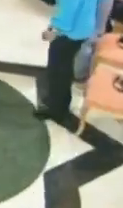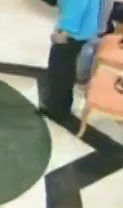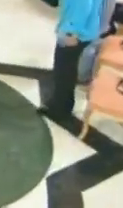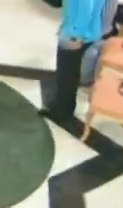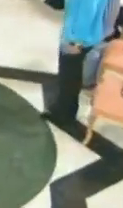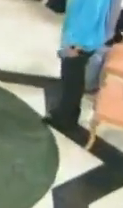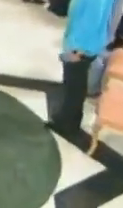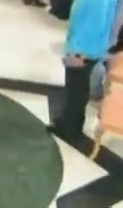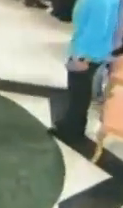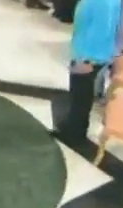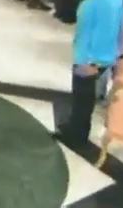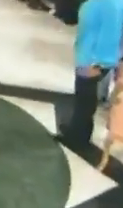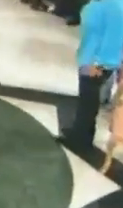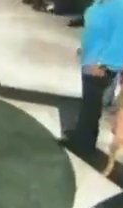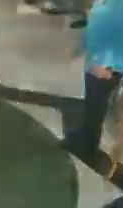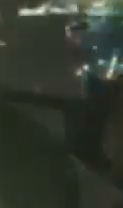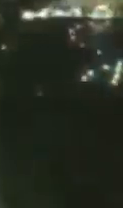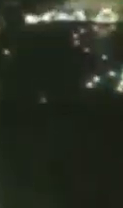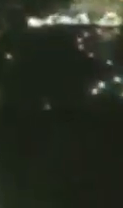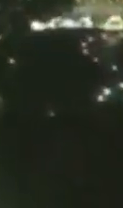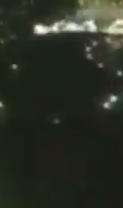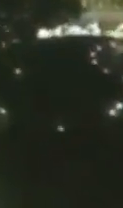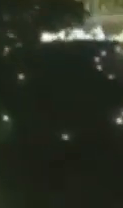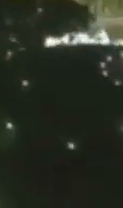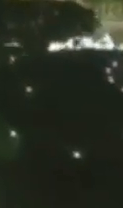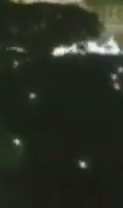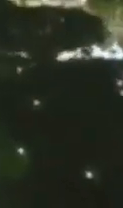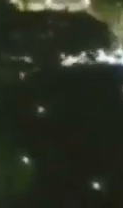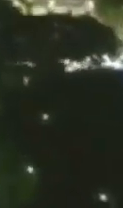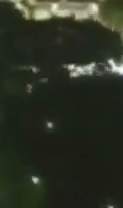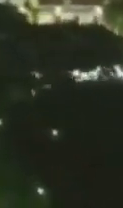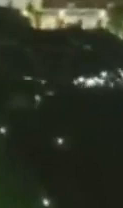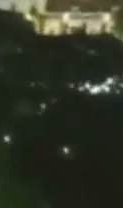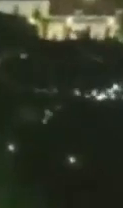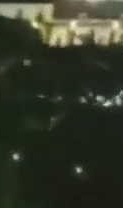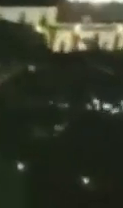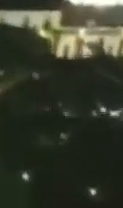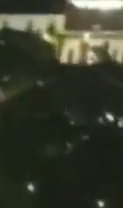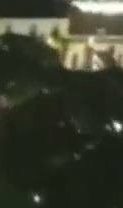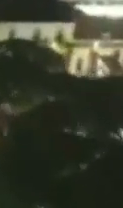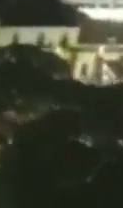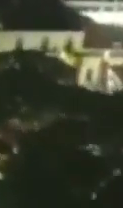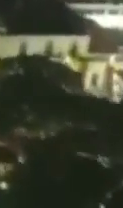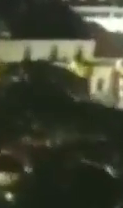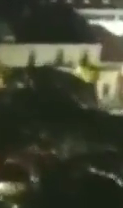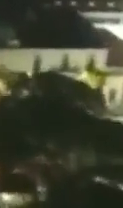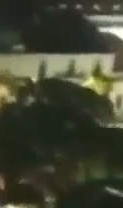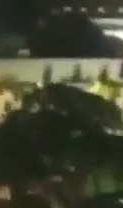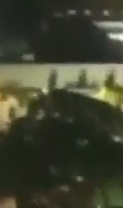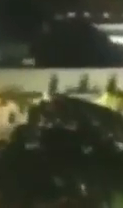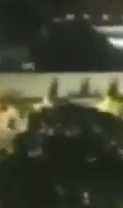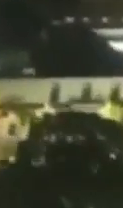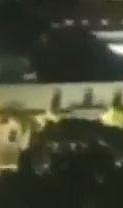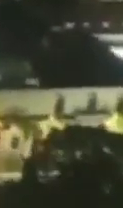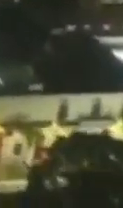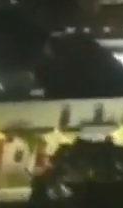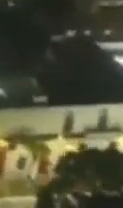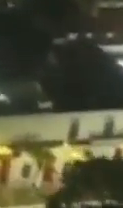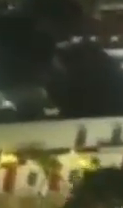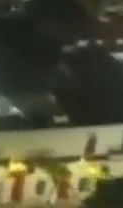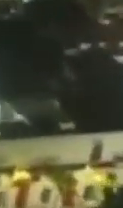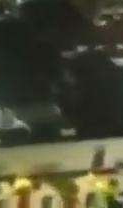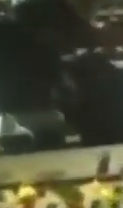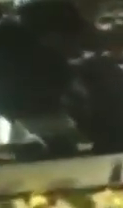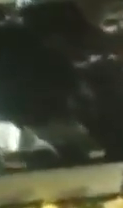el acto. Importante esta declaración conjunta que ha sido suscrita en el Salón Sol del Perú del